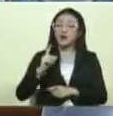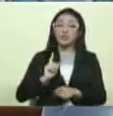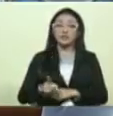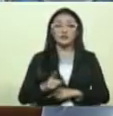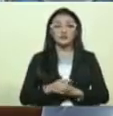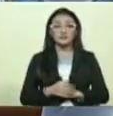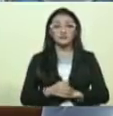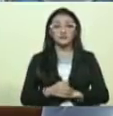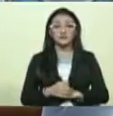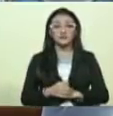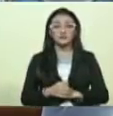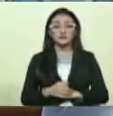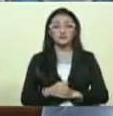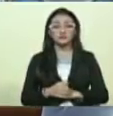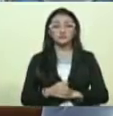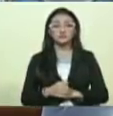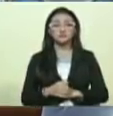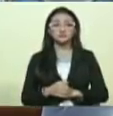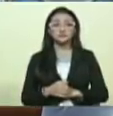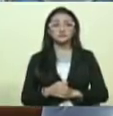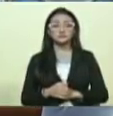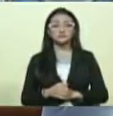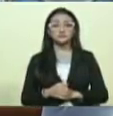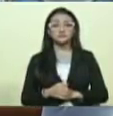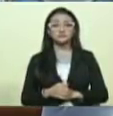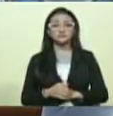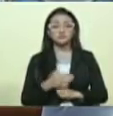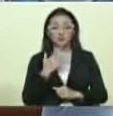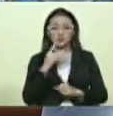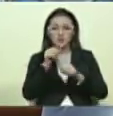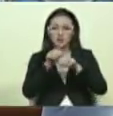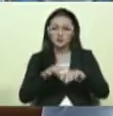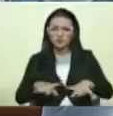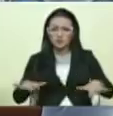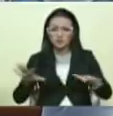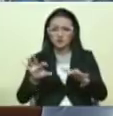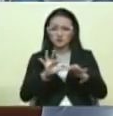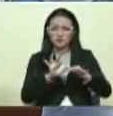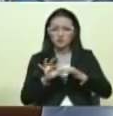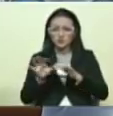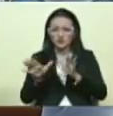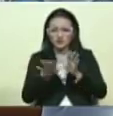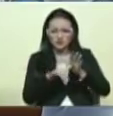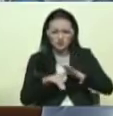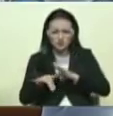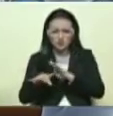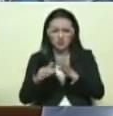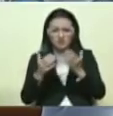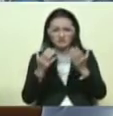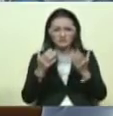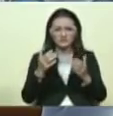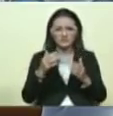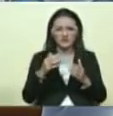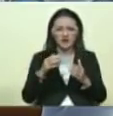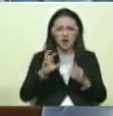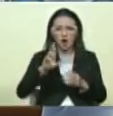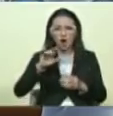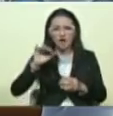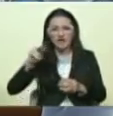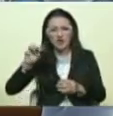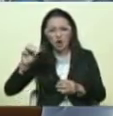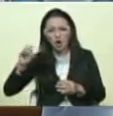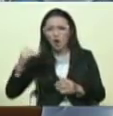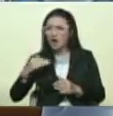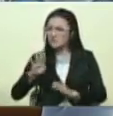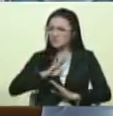tenemos entendido que esta red, por ejemplo, vinculada al saqueo de la faja petrolífera del Orinoco, el caso Cuferca, tienen propiedades